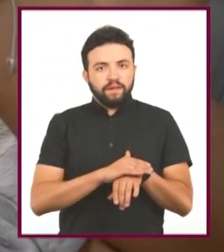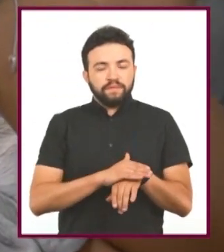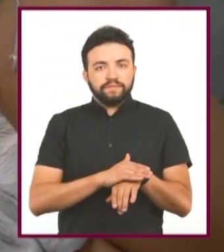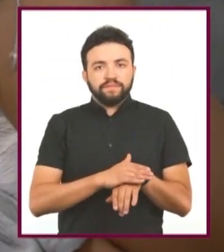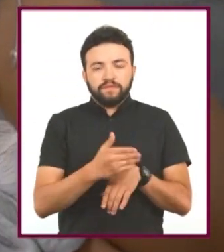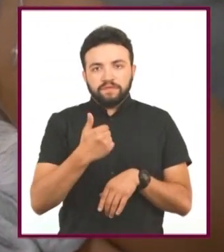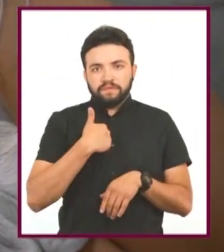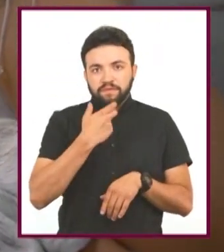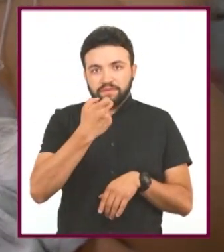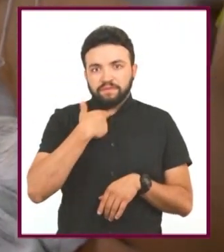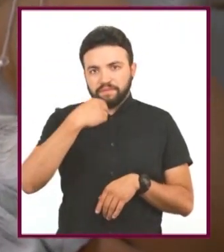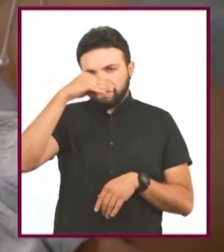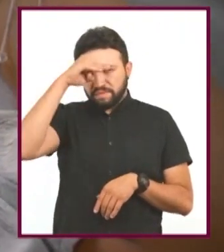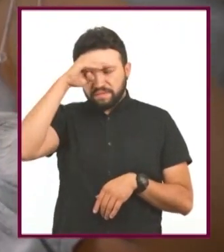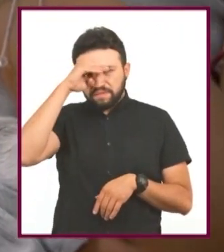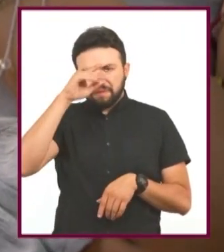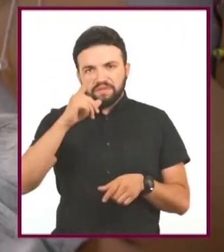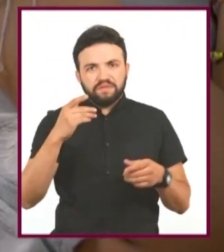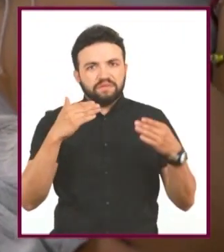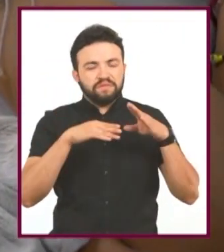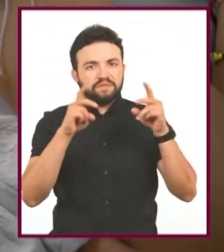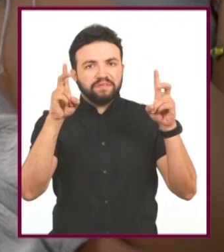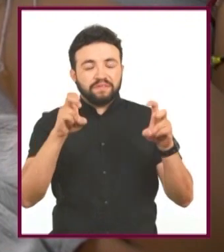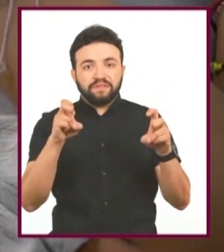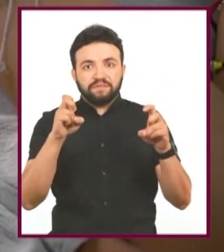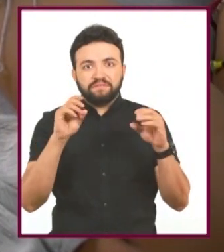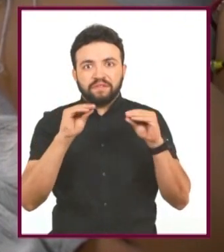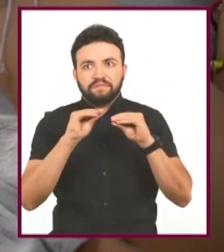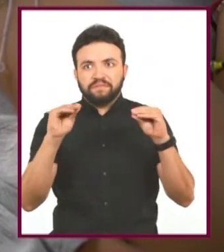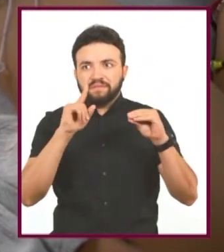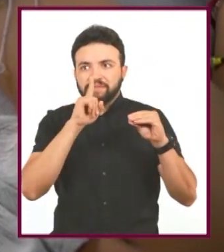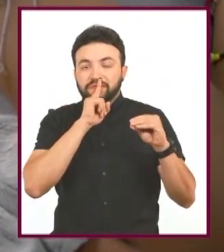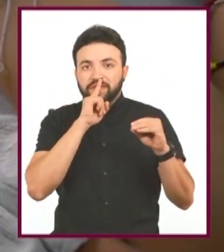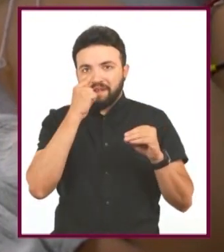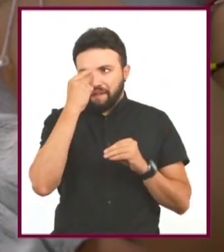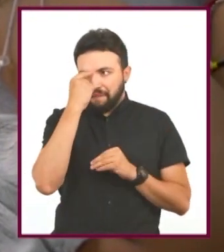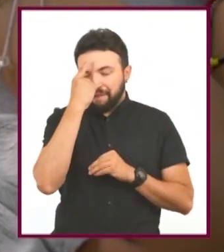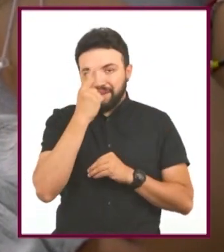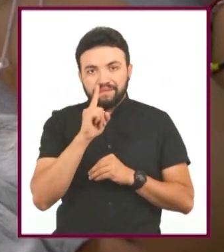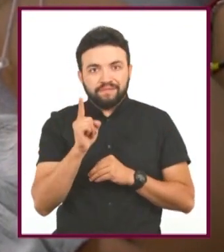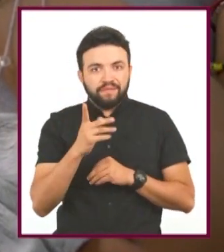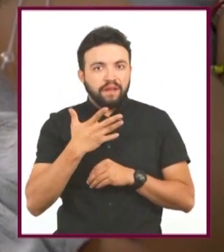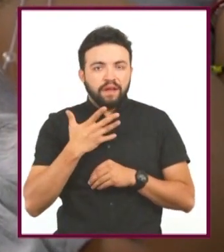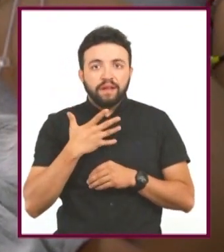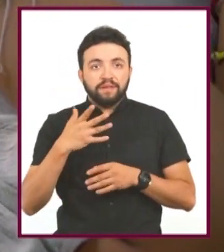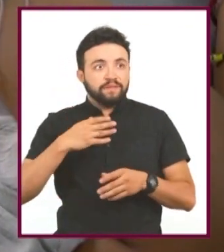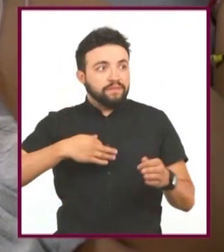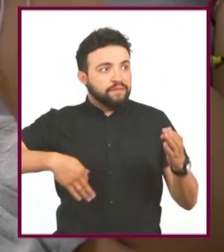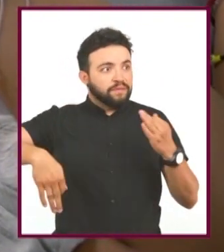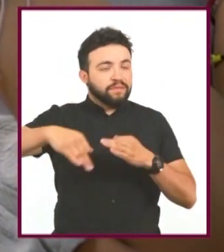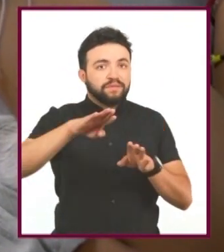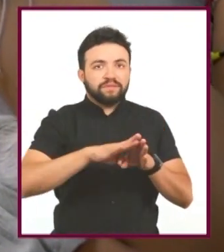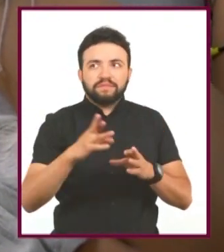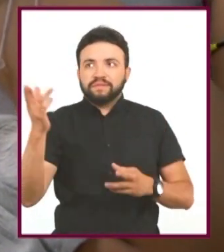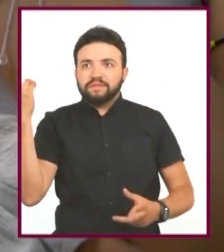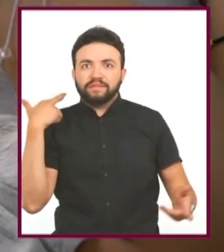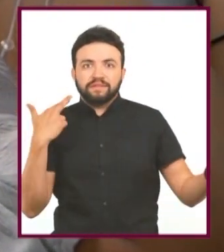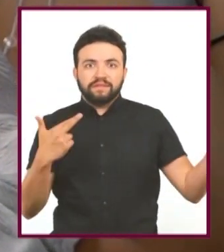Amigo, me dejaste pensando en eso del silencio. No está fácil, estamos rodeados de muchísimos